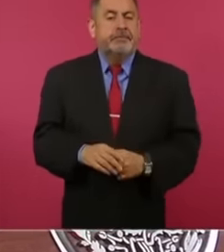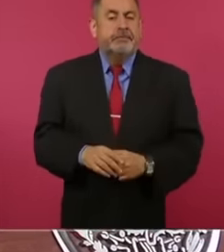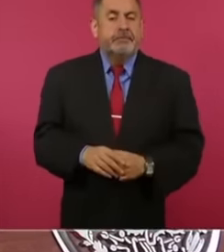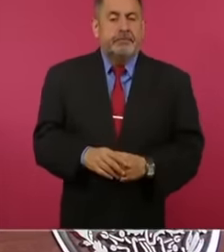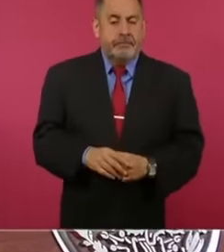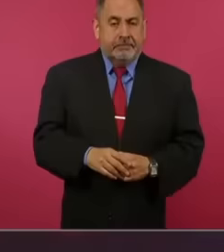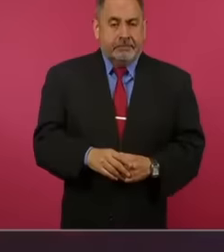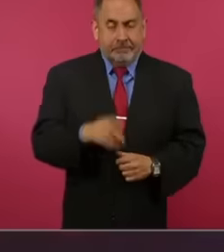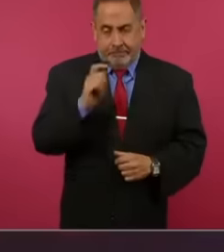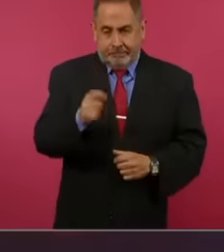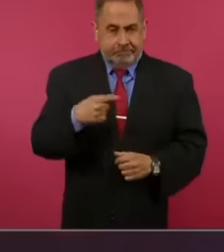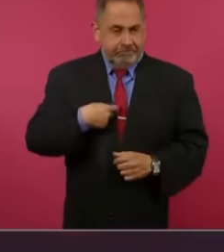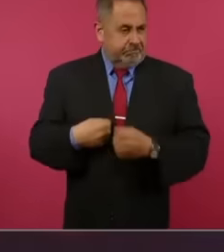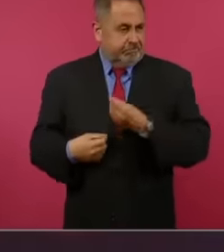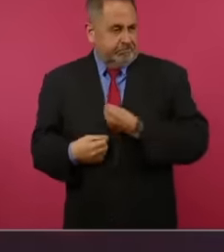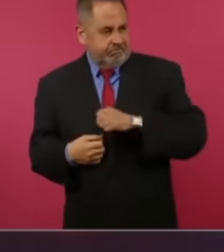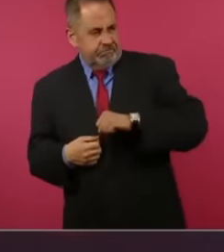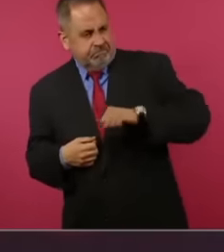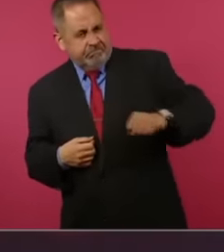insisto,